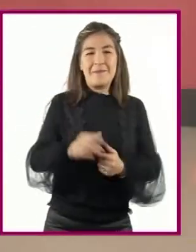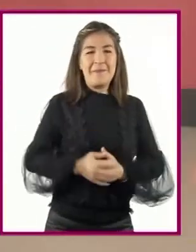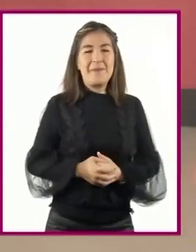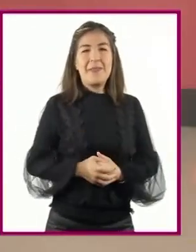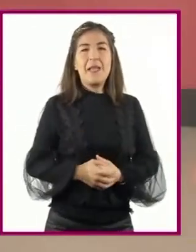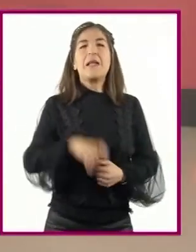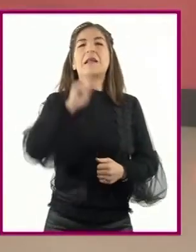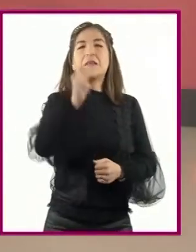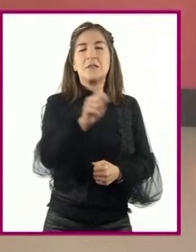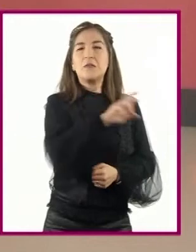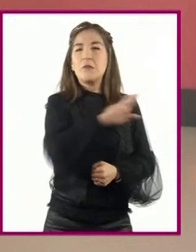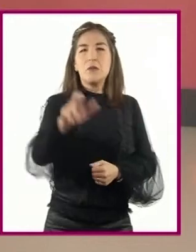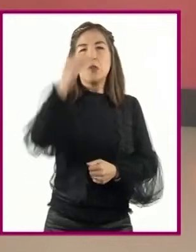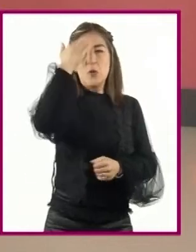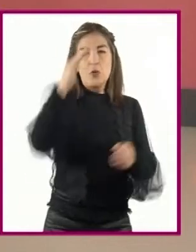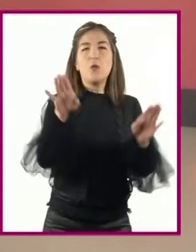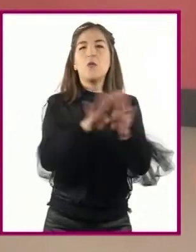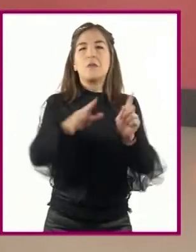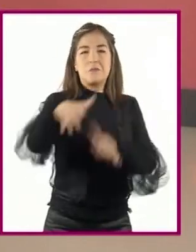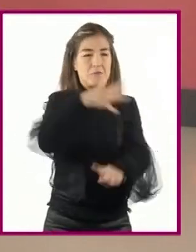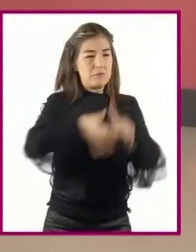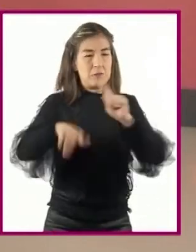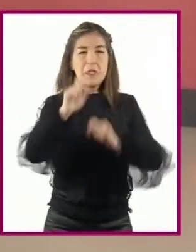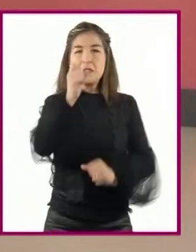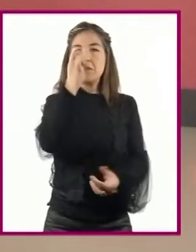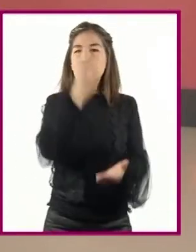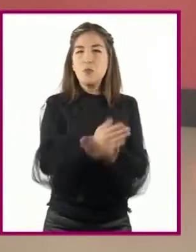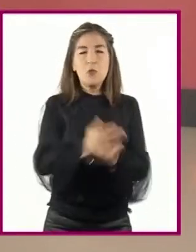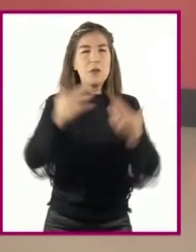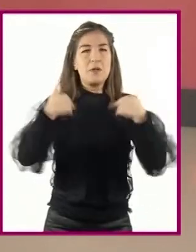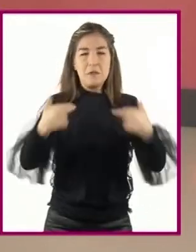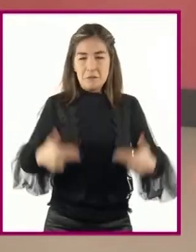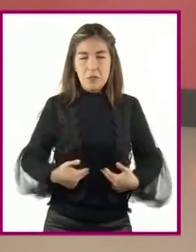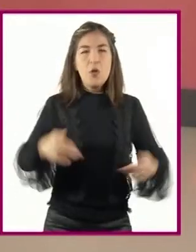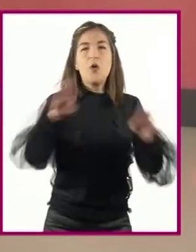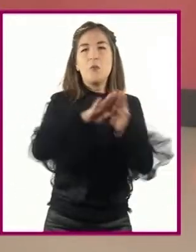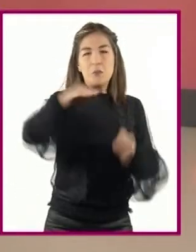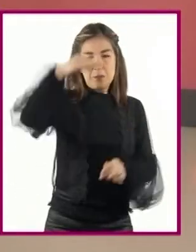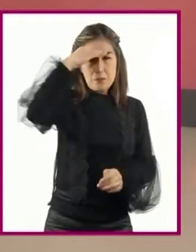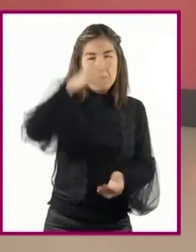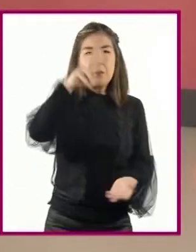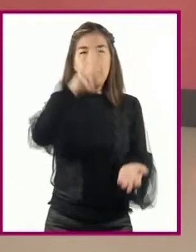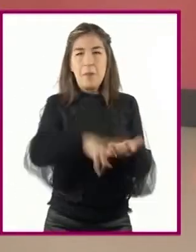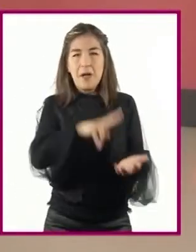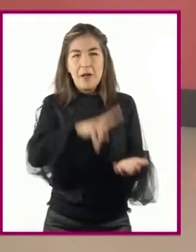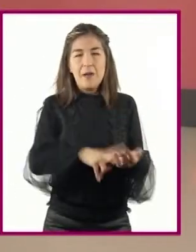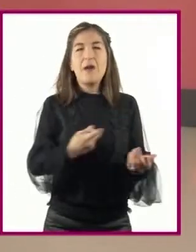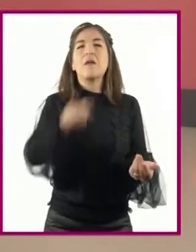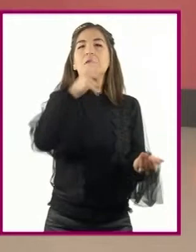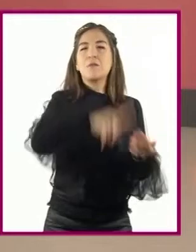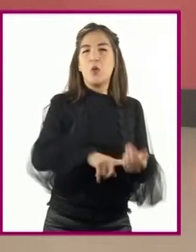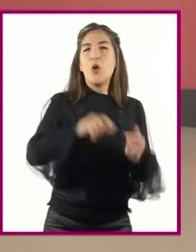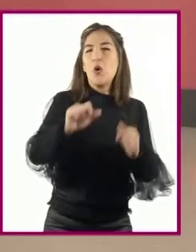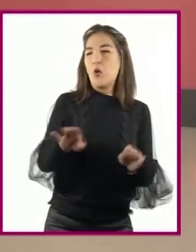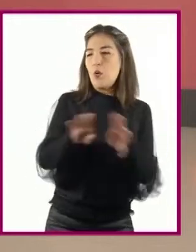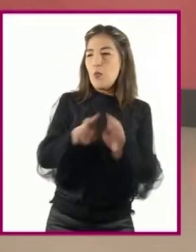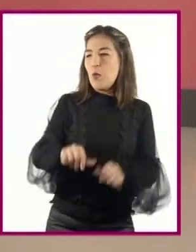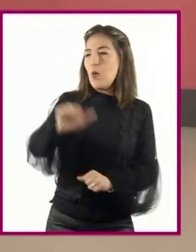Nos reconocemos como seres únicos, con ideas propias y válidas frente a las de otra